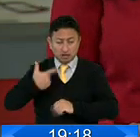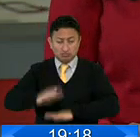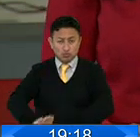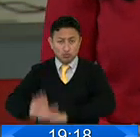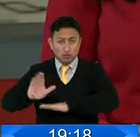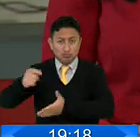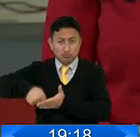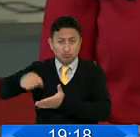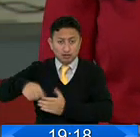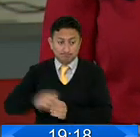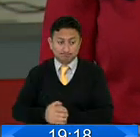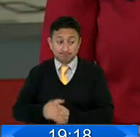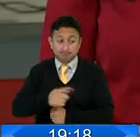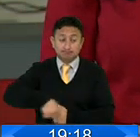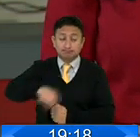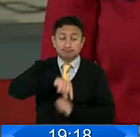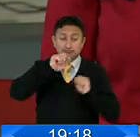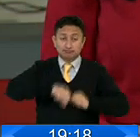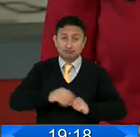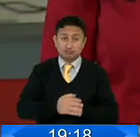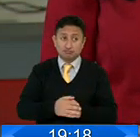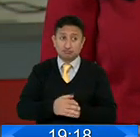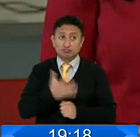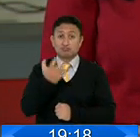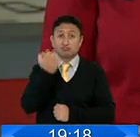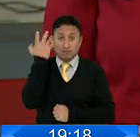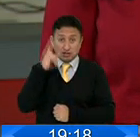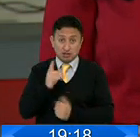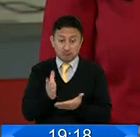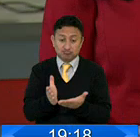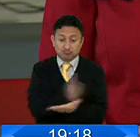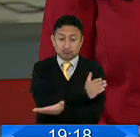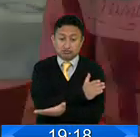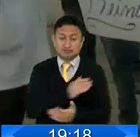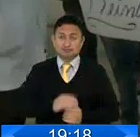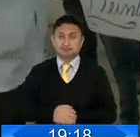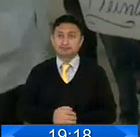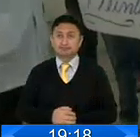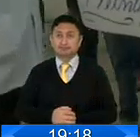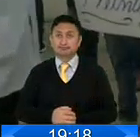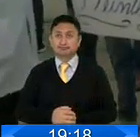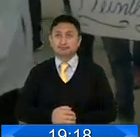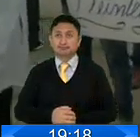nombramiento. La mayoría ha sido separado hace 15 días.